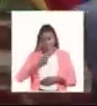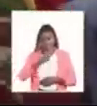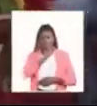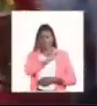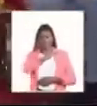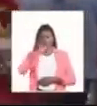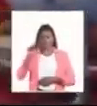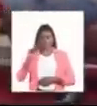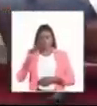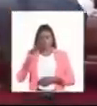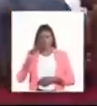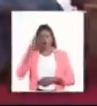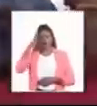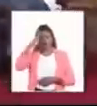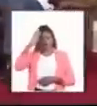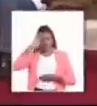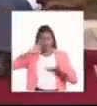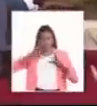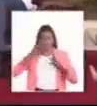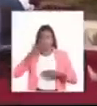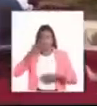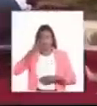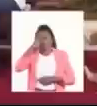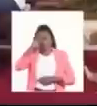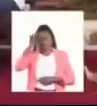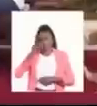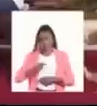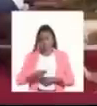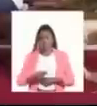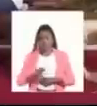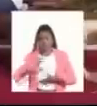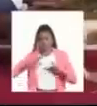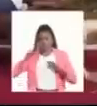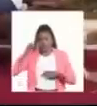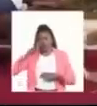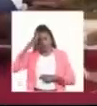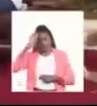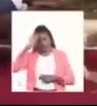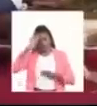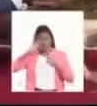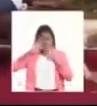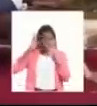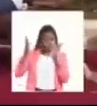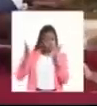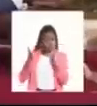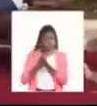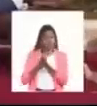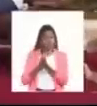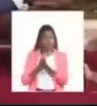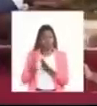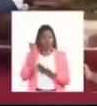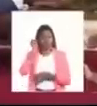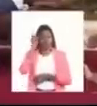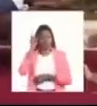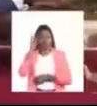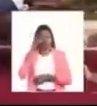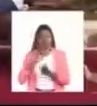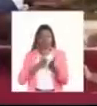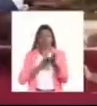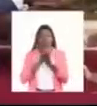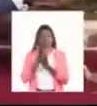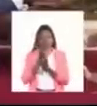que en Cuba se formen a los mejores médicos del mundo, es parte de la experiencia y del camino